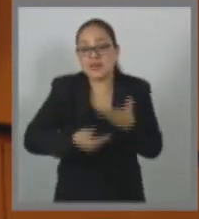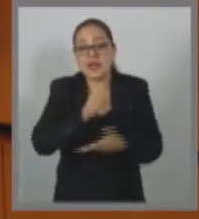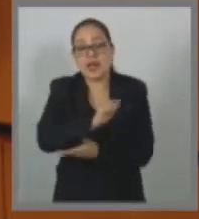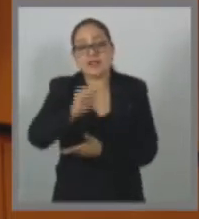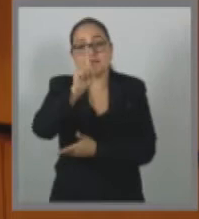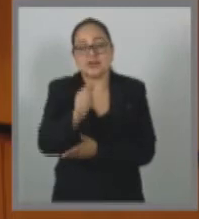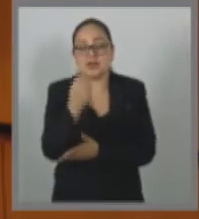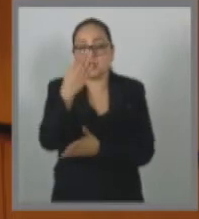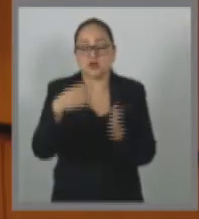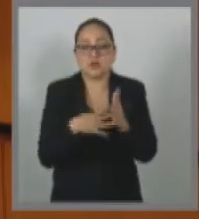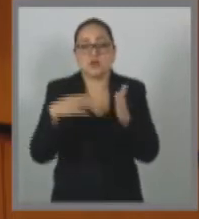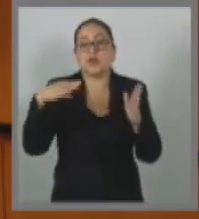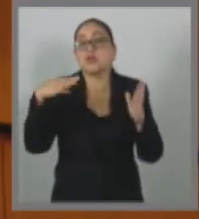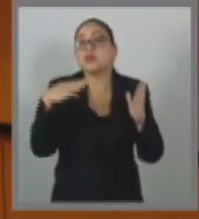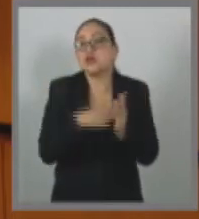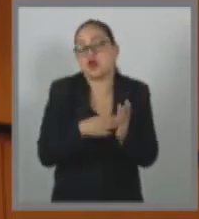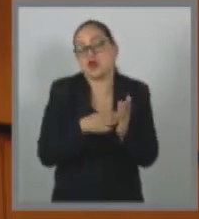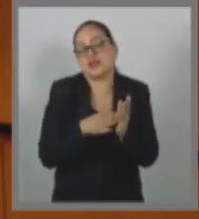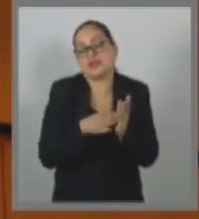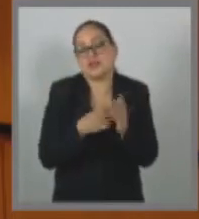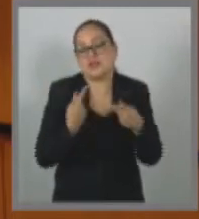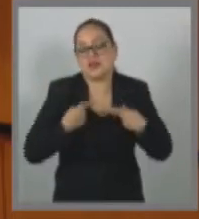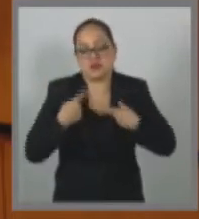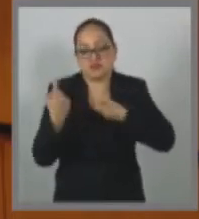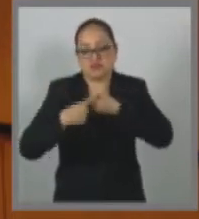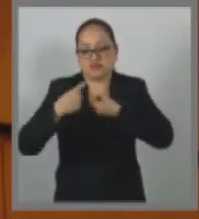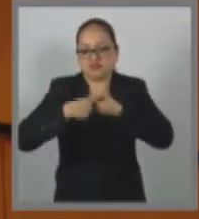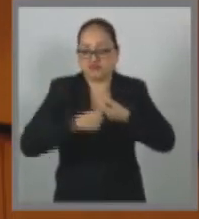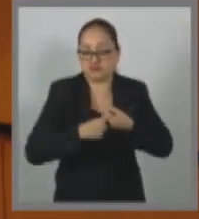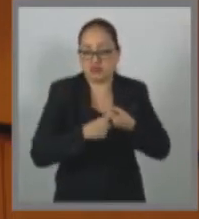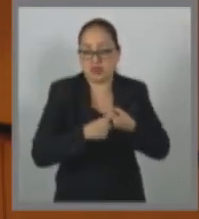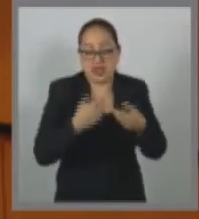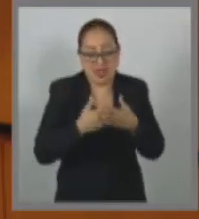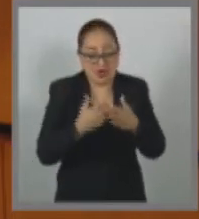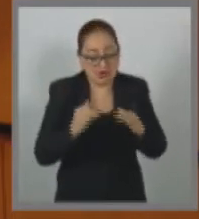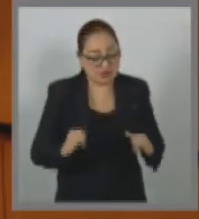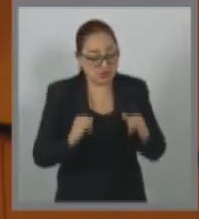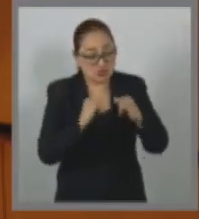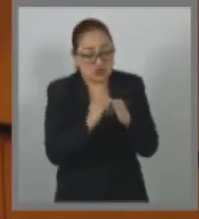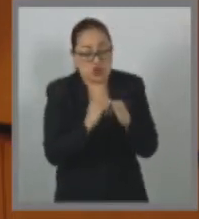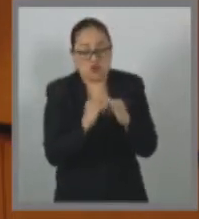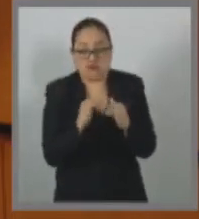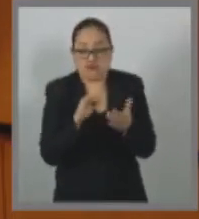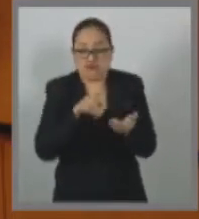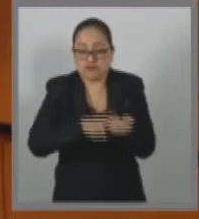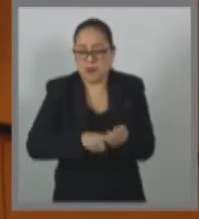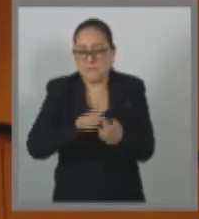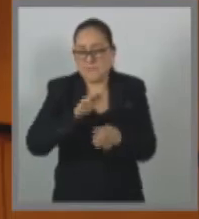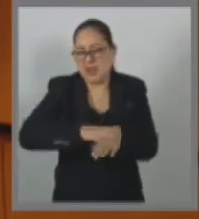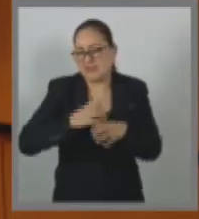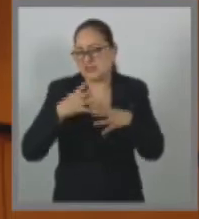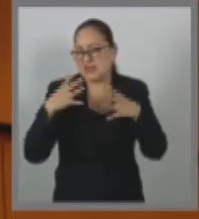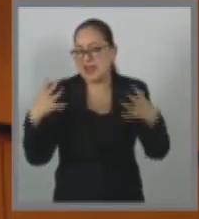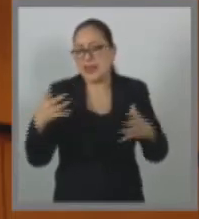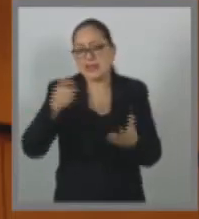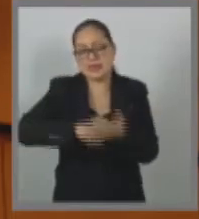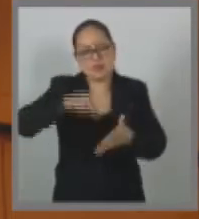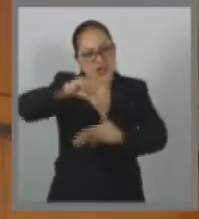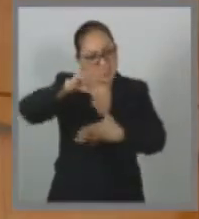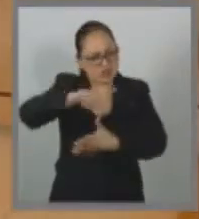74 millones de derechohabientes y somos la institución de seguridad social más grande de América